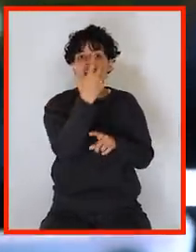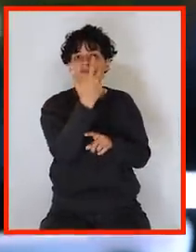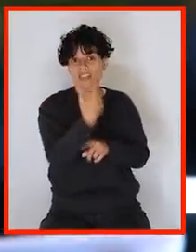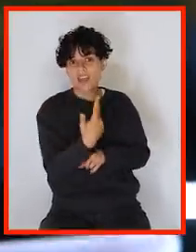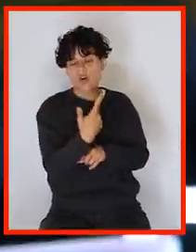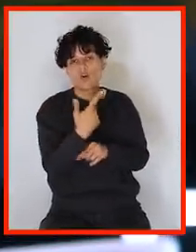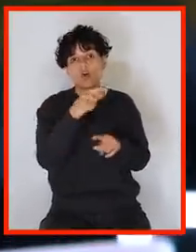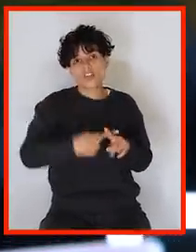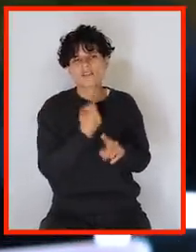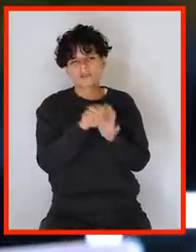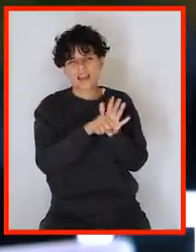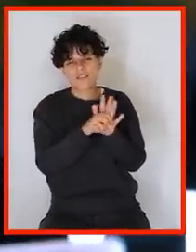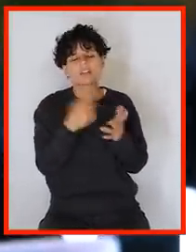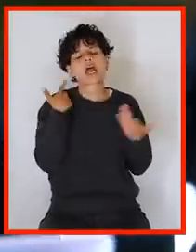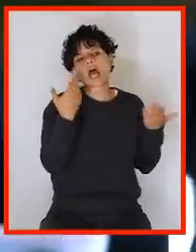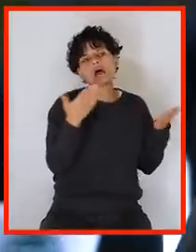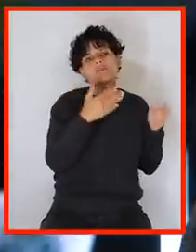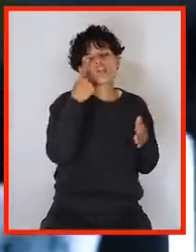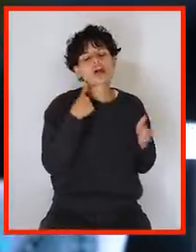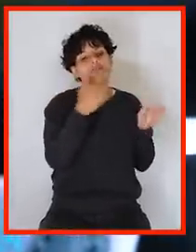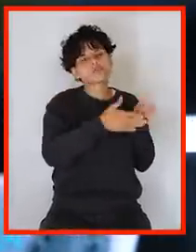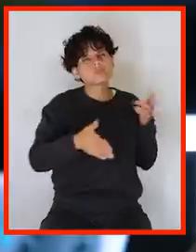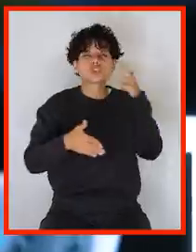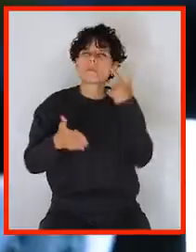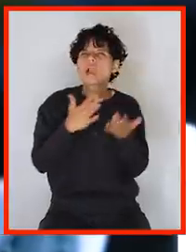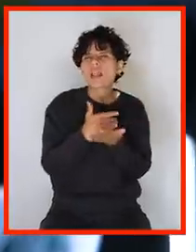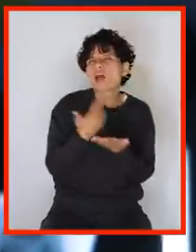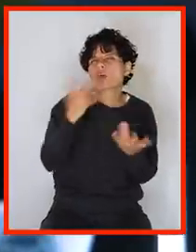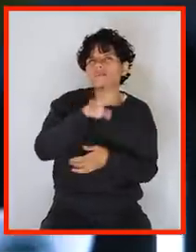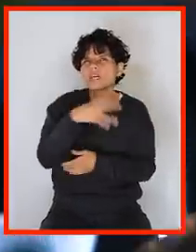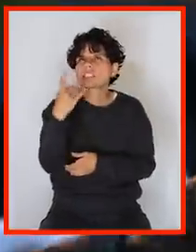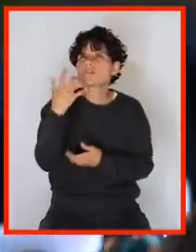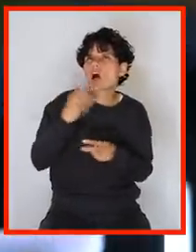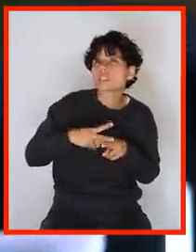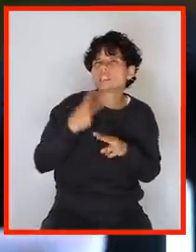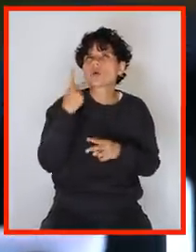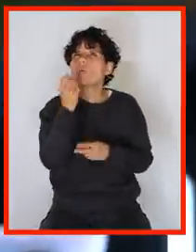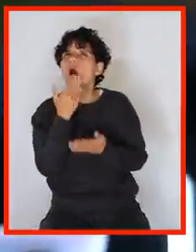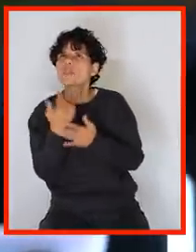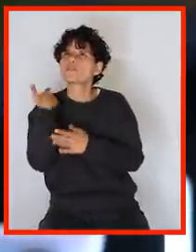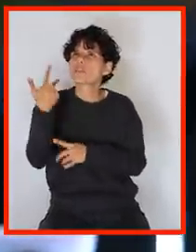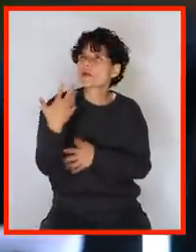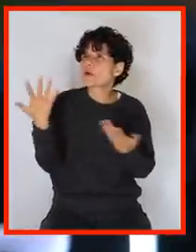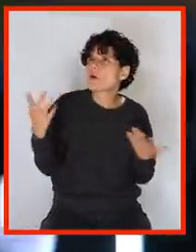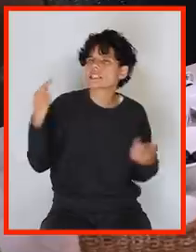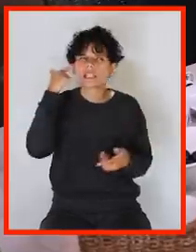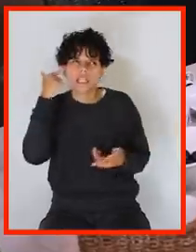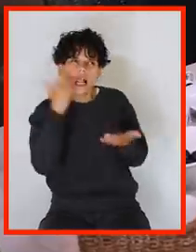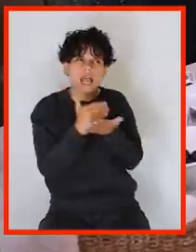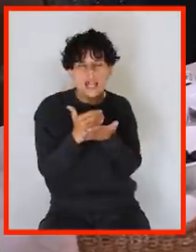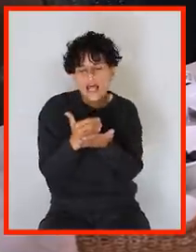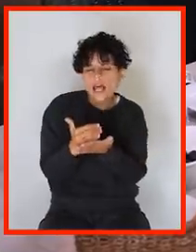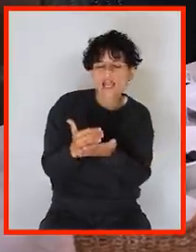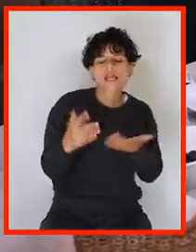contigo. Lo hicimos así. Pasaron los días, yo organizando lo que iba a hacer. Decía, ya, ¿sabes qué voy a hacer? Tengo pensado hacer el video así. Y